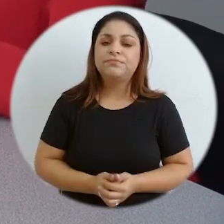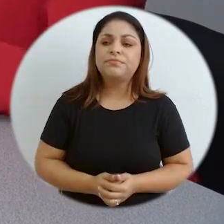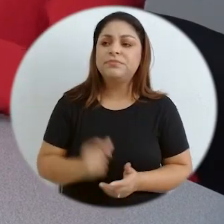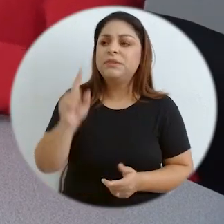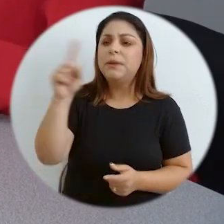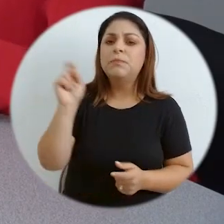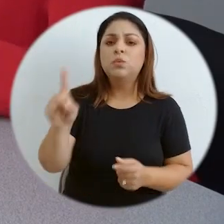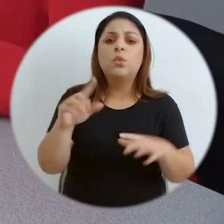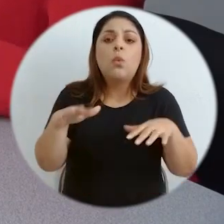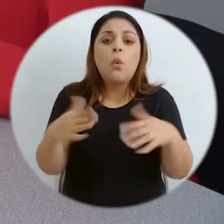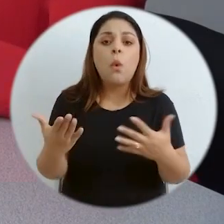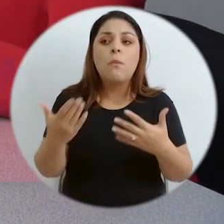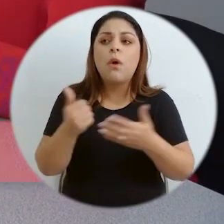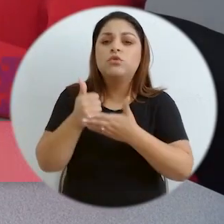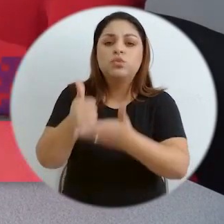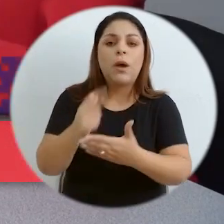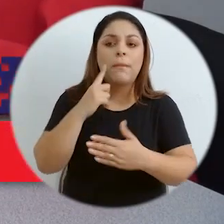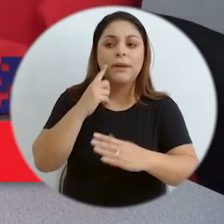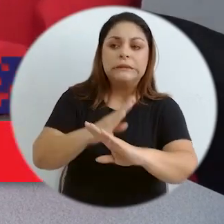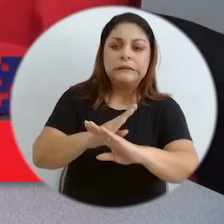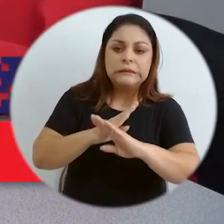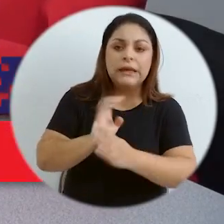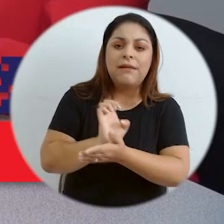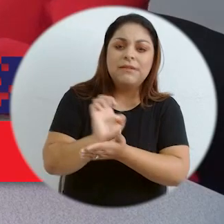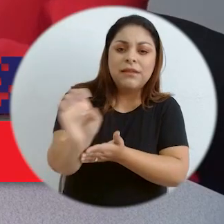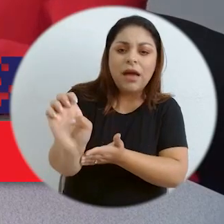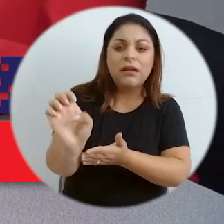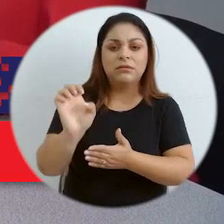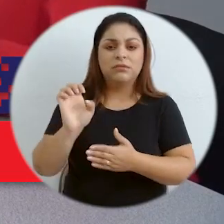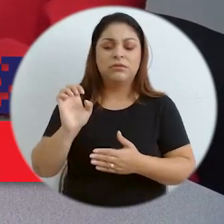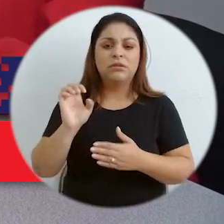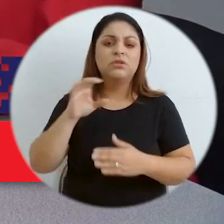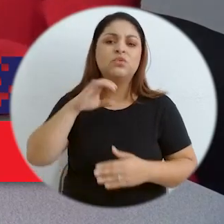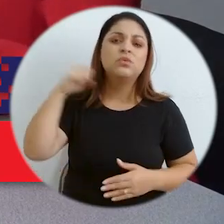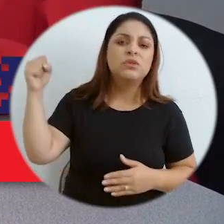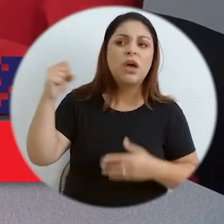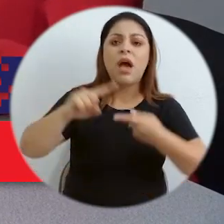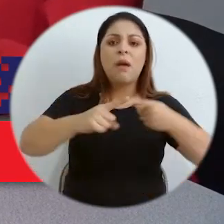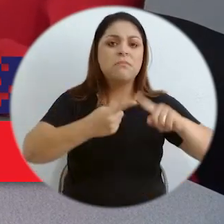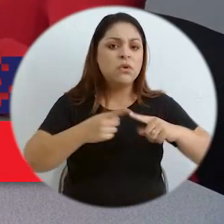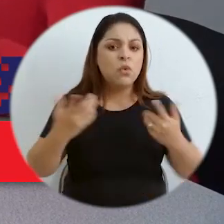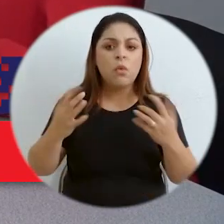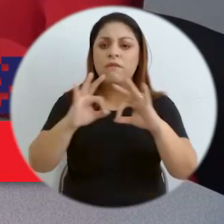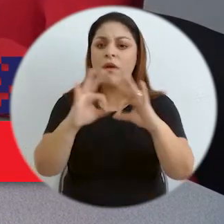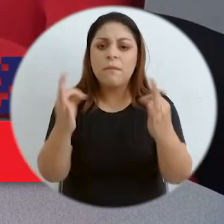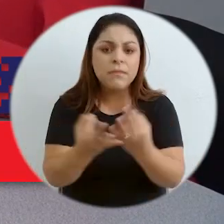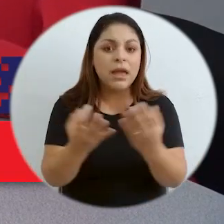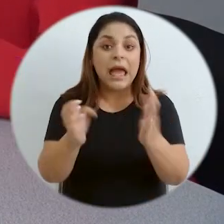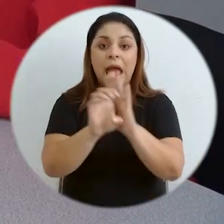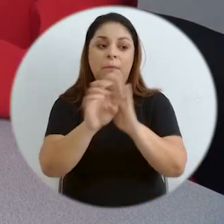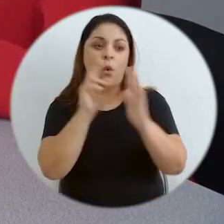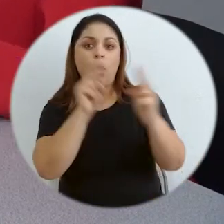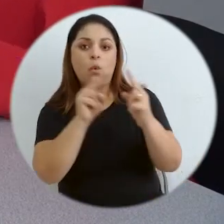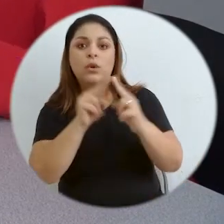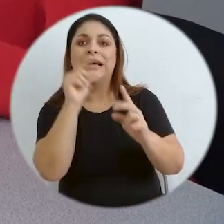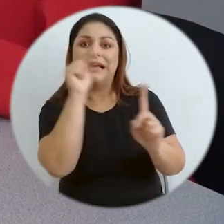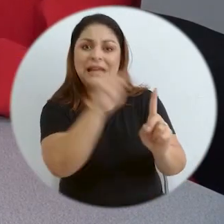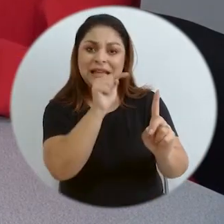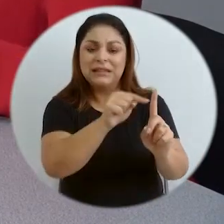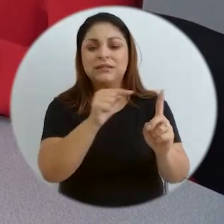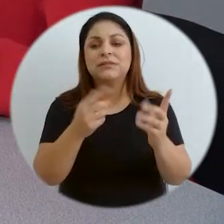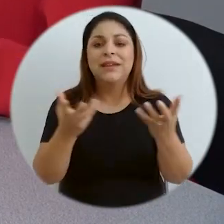¿verdad?, para prevenir el suicidio, sean familias, sean amigos, en la comunidad en general, que conozcan estos factores, que